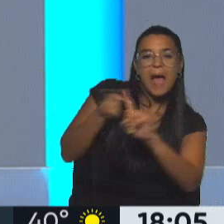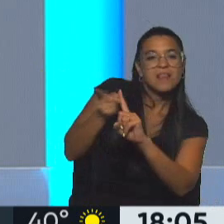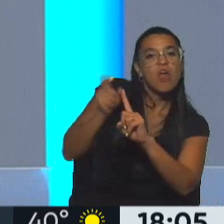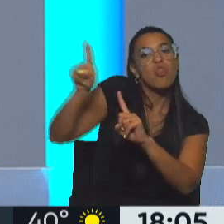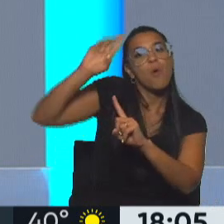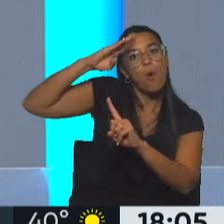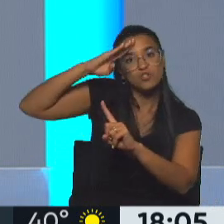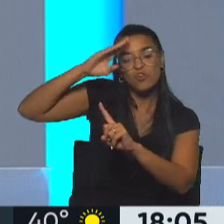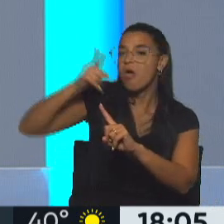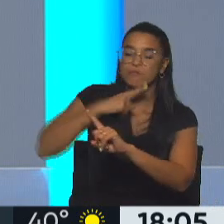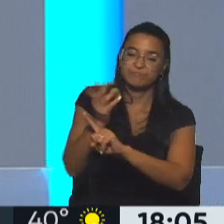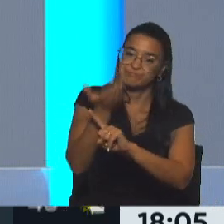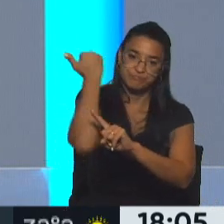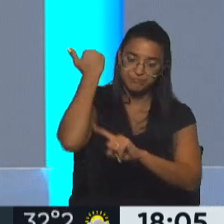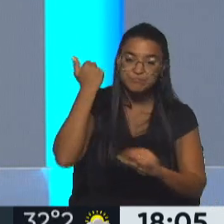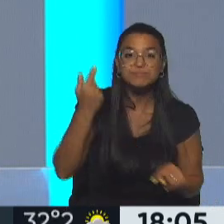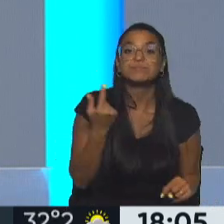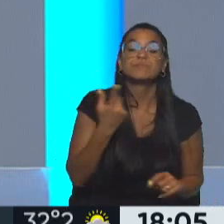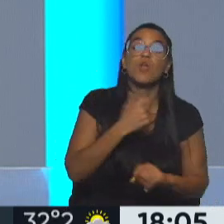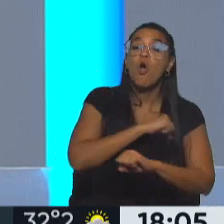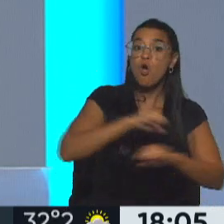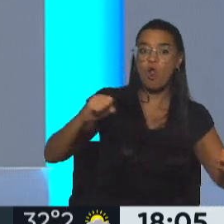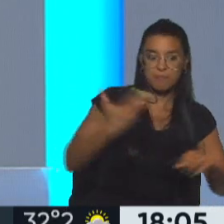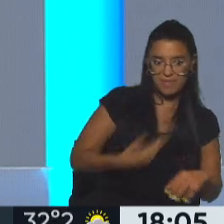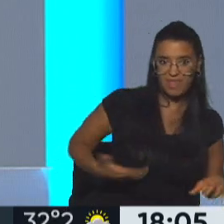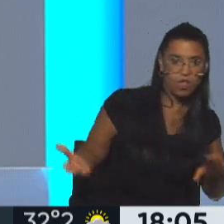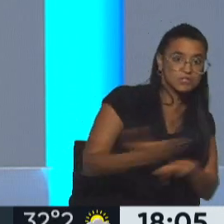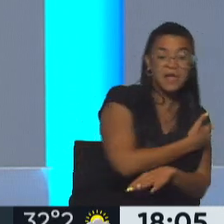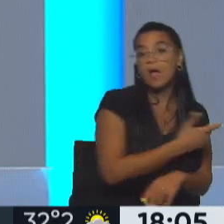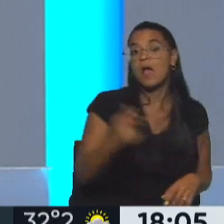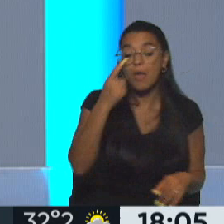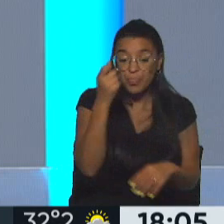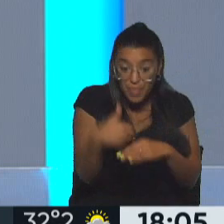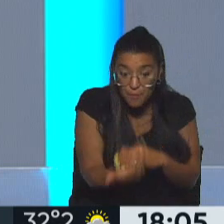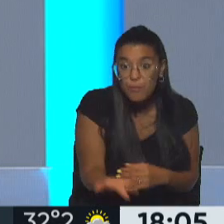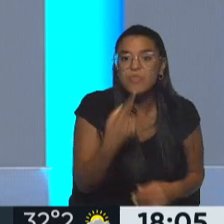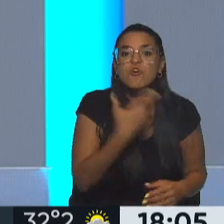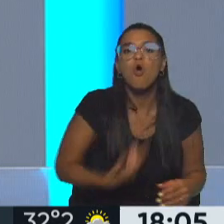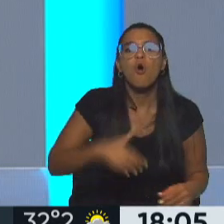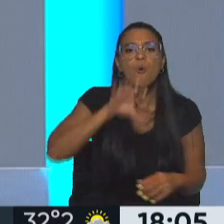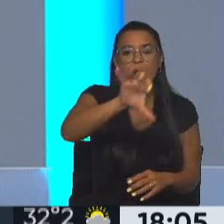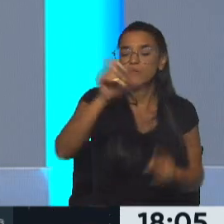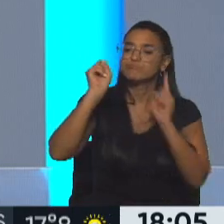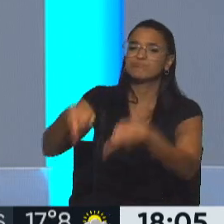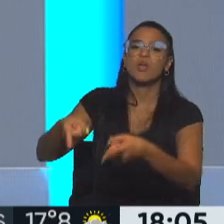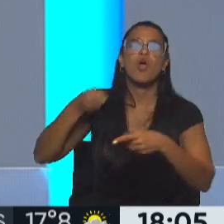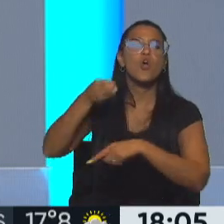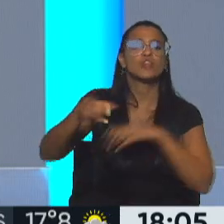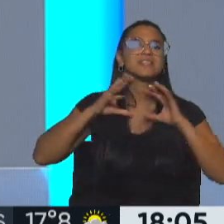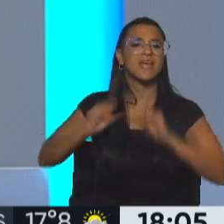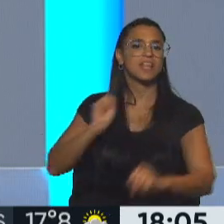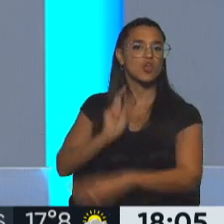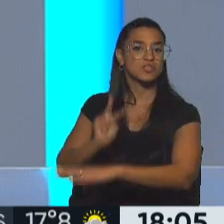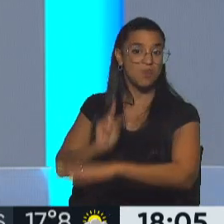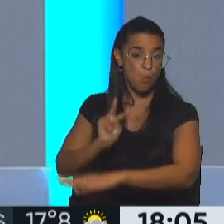que en los primeros minutos después del intento de golpe de estado este gobernador había apuntado contra su secretario de seguridad